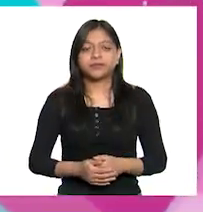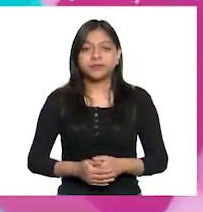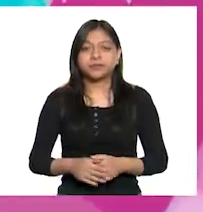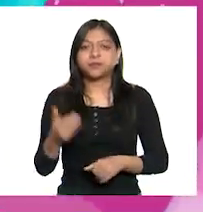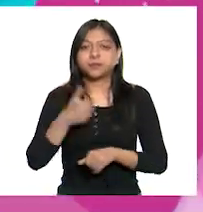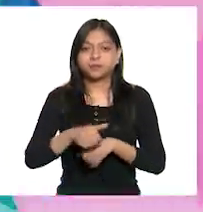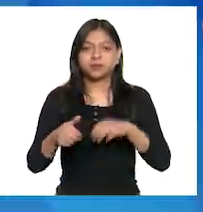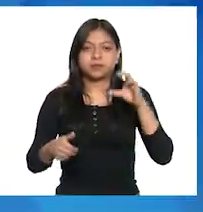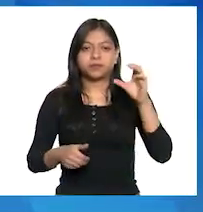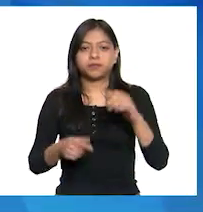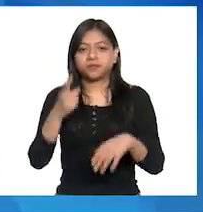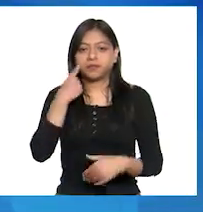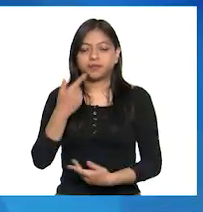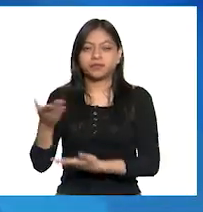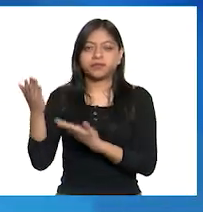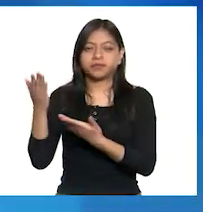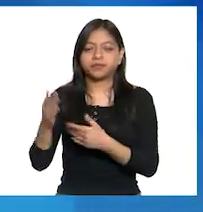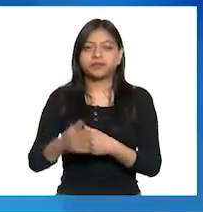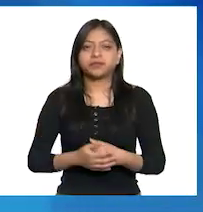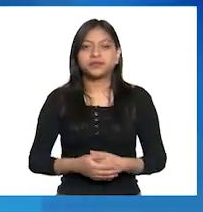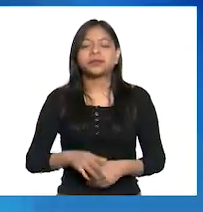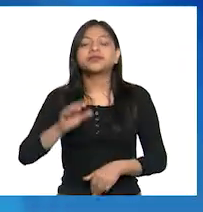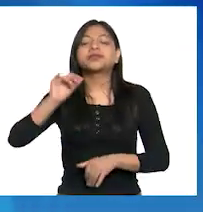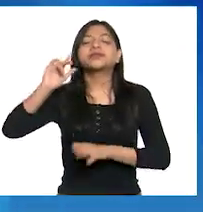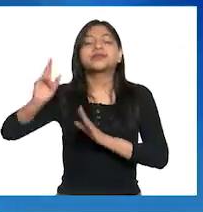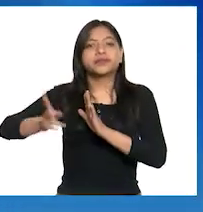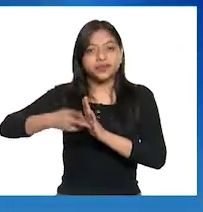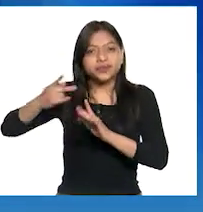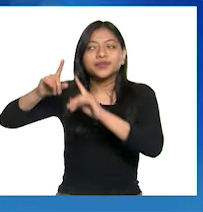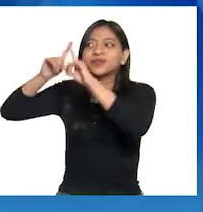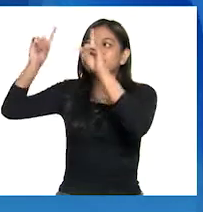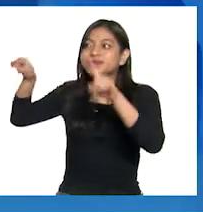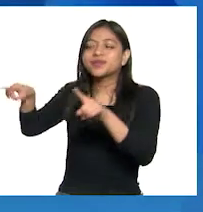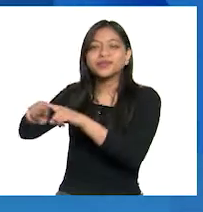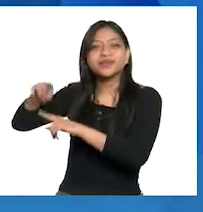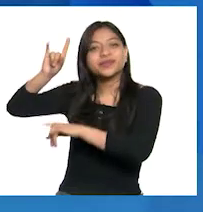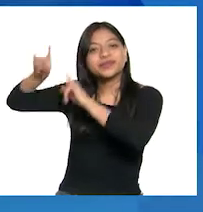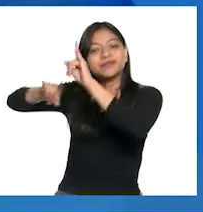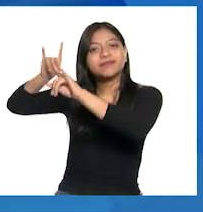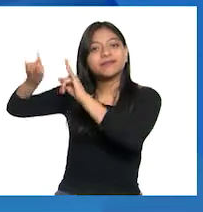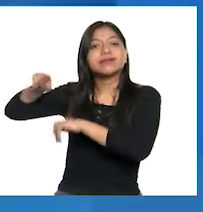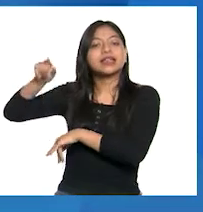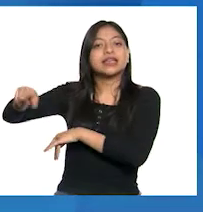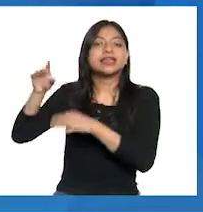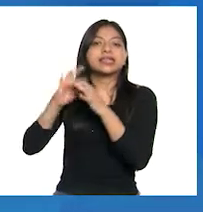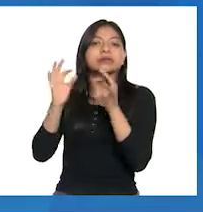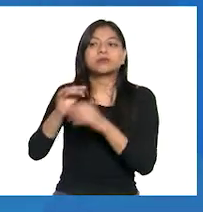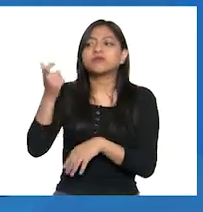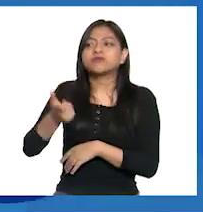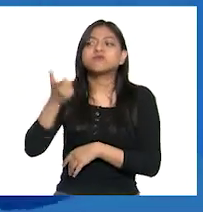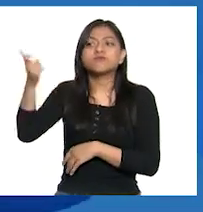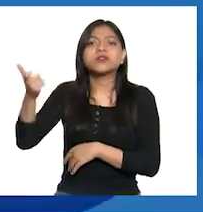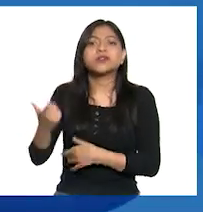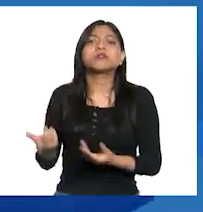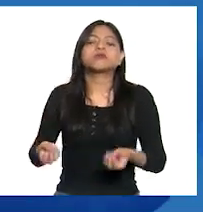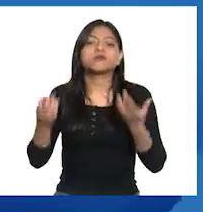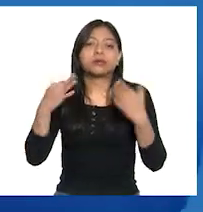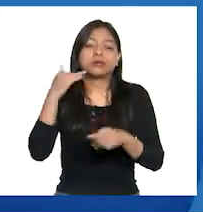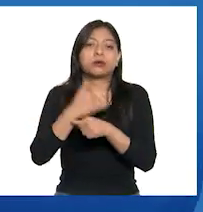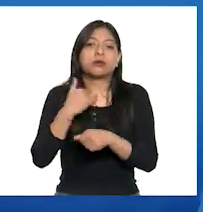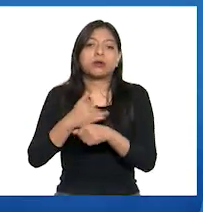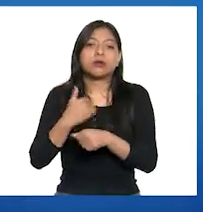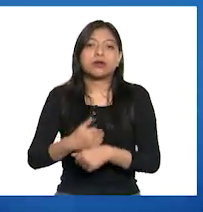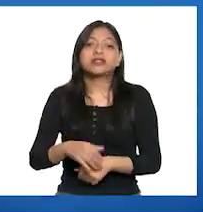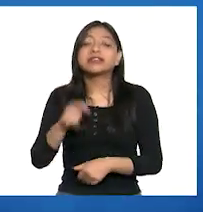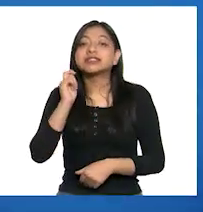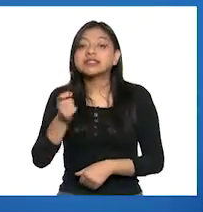ver. Ahí está el cartel otra vez, maestro Lalo. Exacto, y tenemos aquí el costo de los servicios extra que contrataron. Sabemos que contrataron hasta ahorita